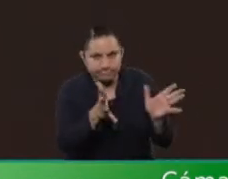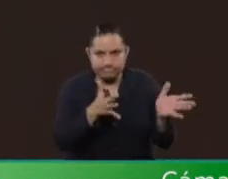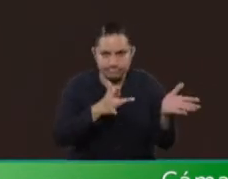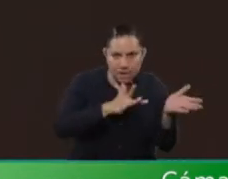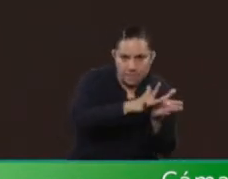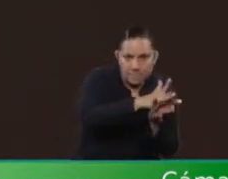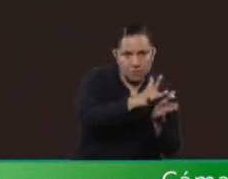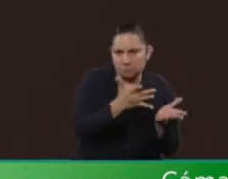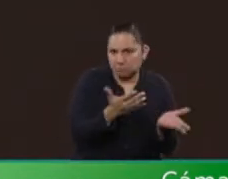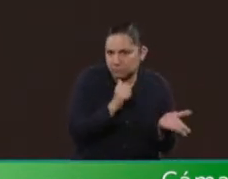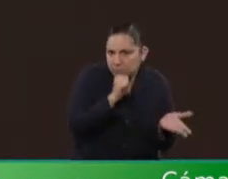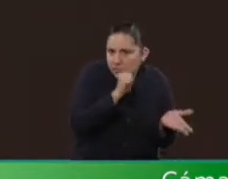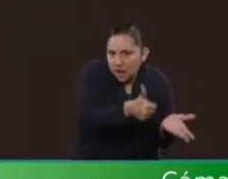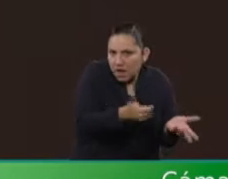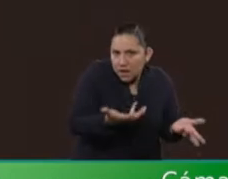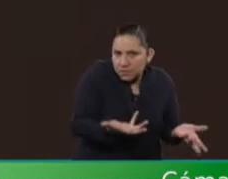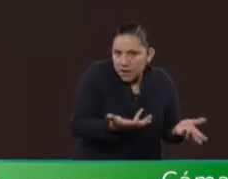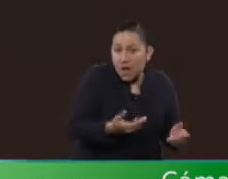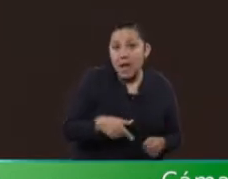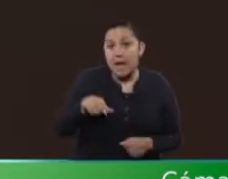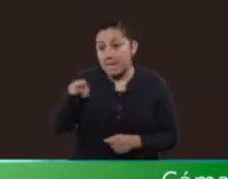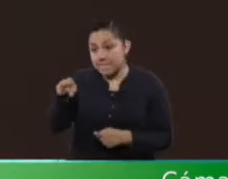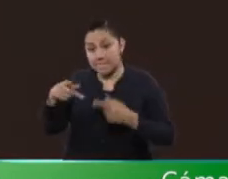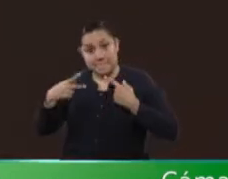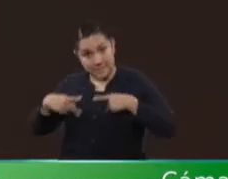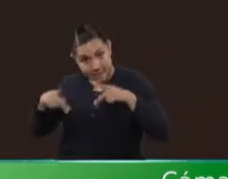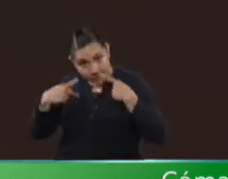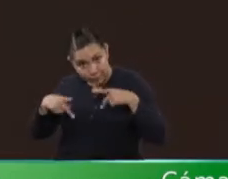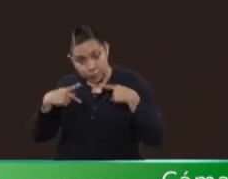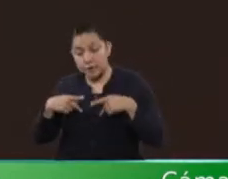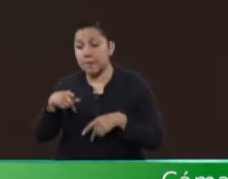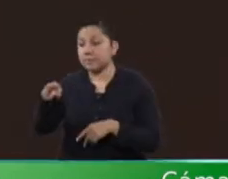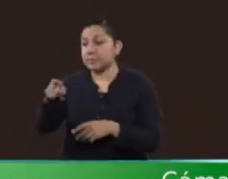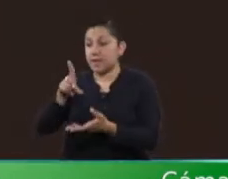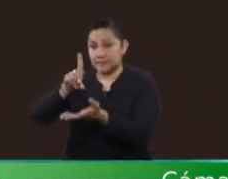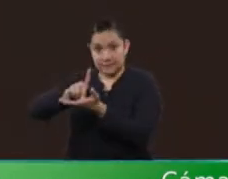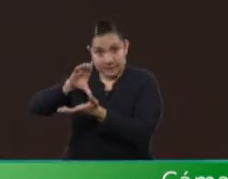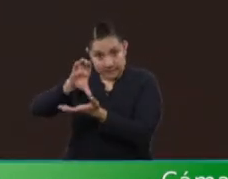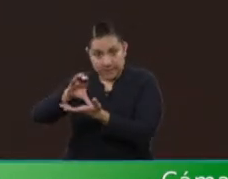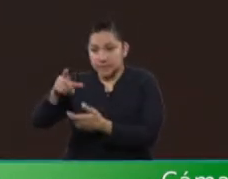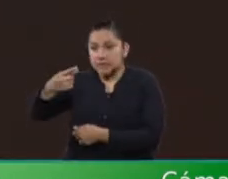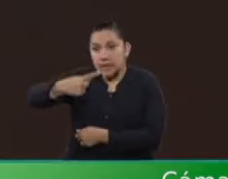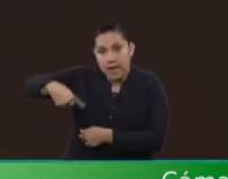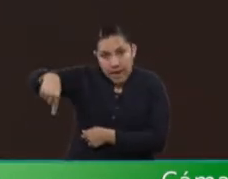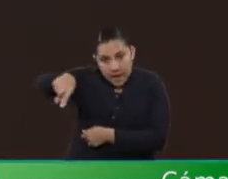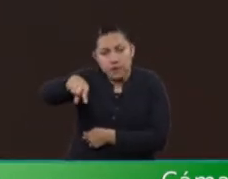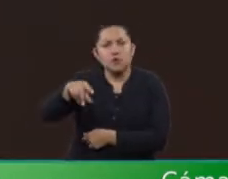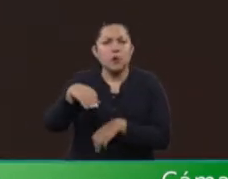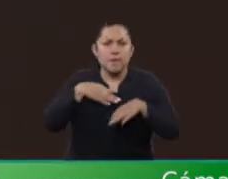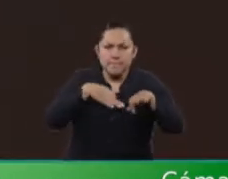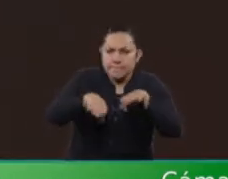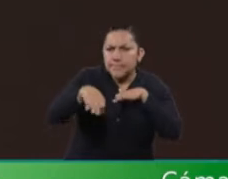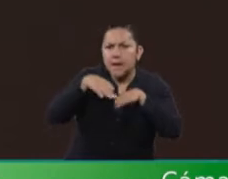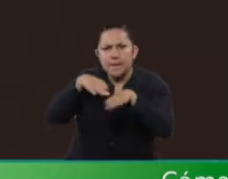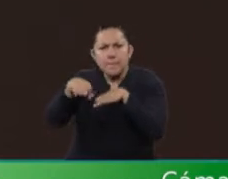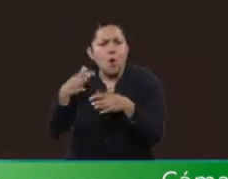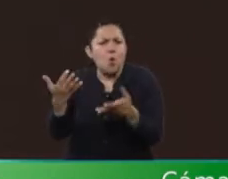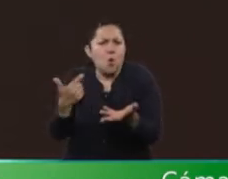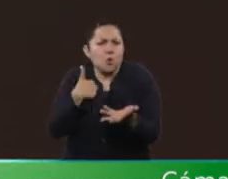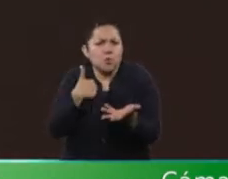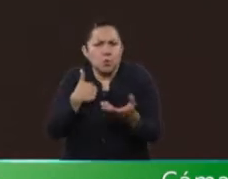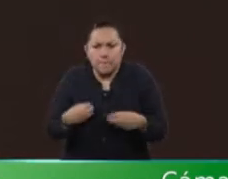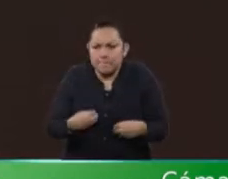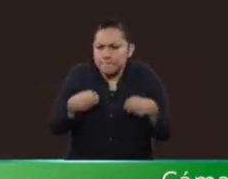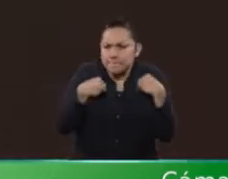de personas con discapacidad ocupadas en un empleo o actividad productivo ha permanecido